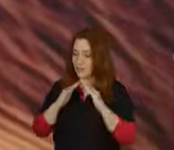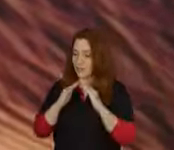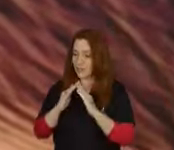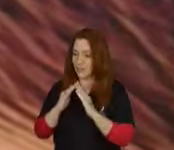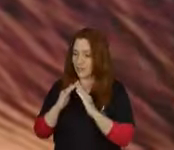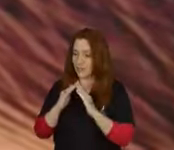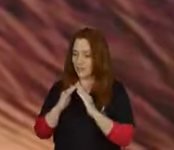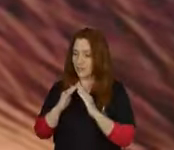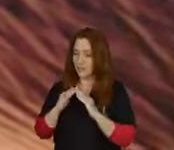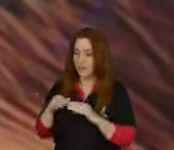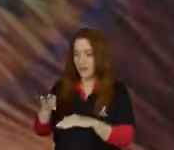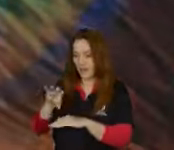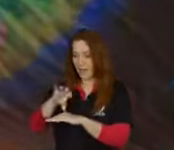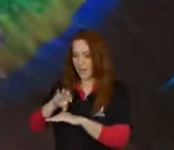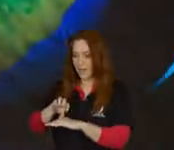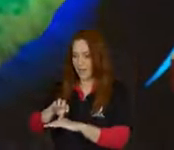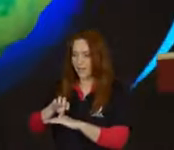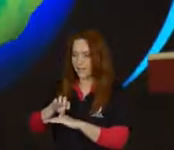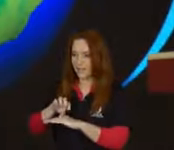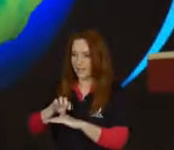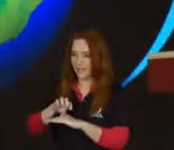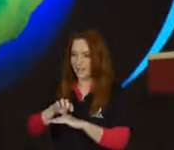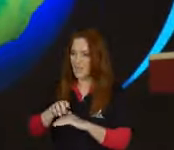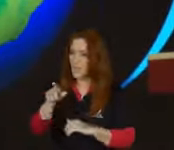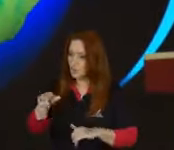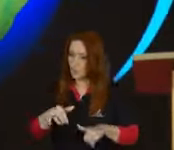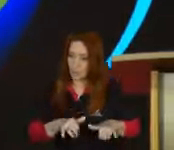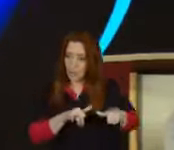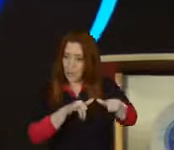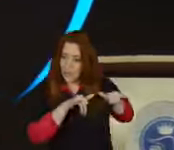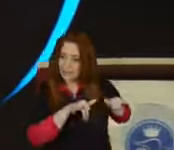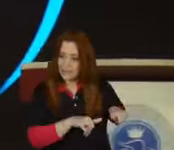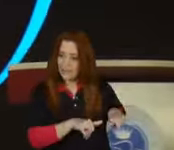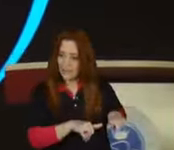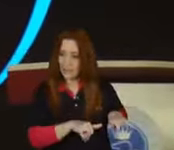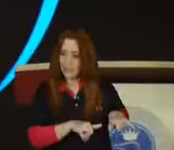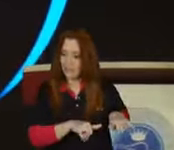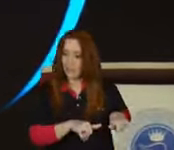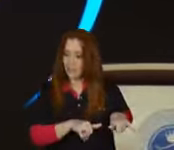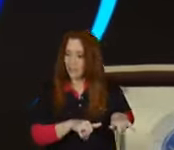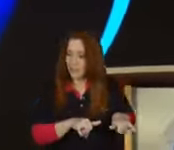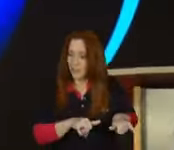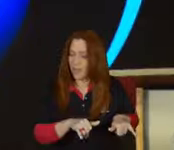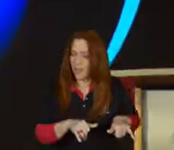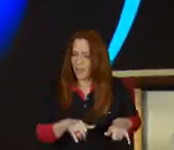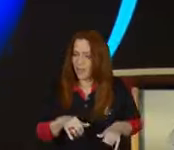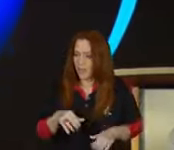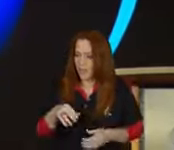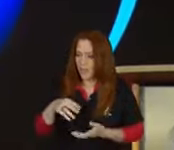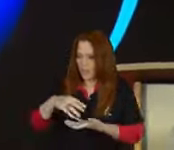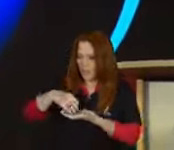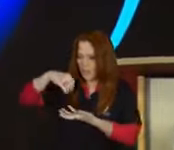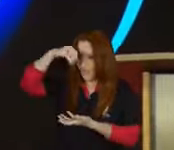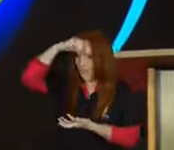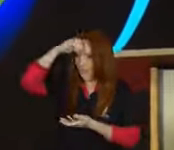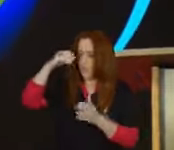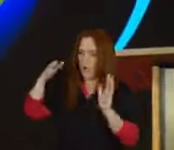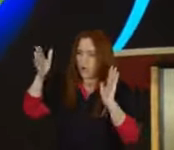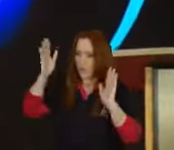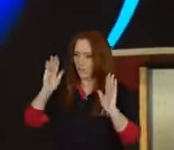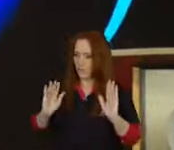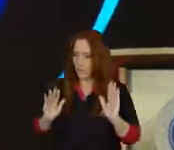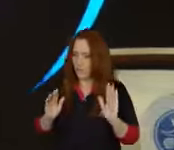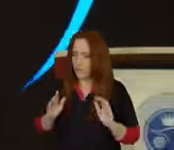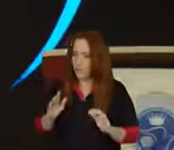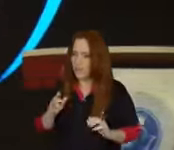que me permite de poder estar aquí. Mantente creyéndole a Dios. Como te dije al principio, el desierto puede ser una estadía, puede ser una temporada,